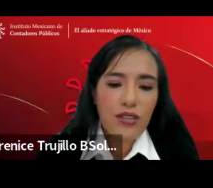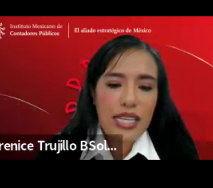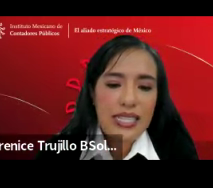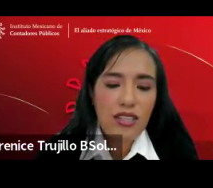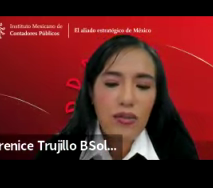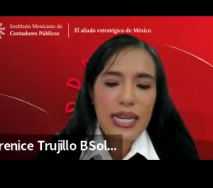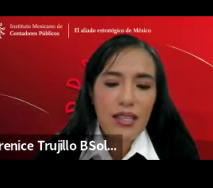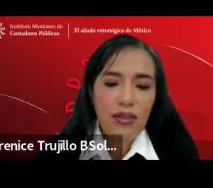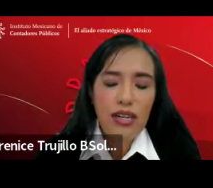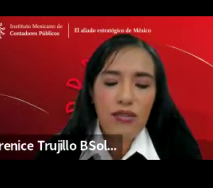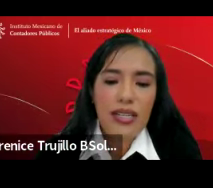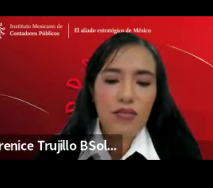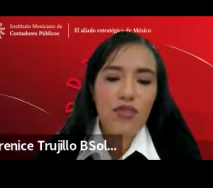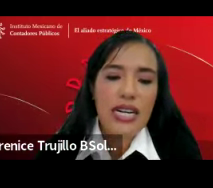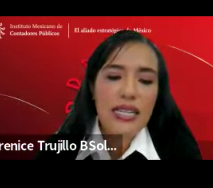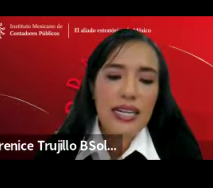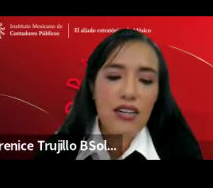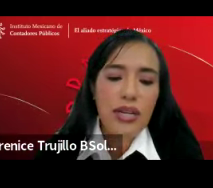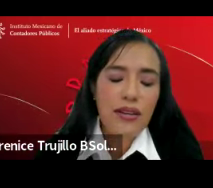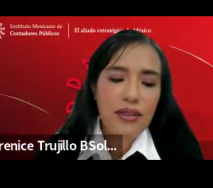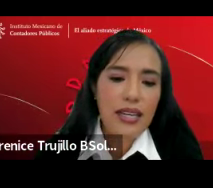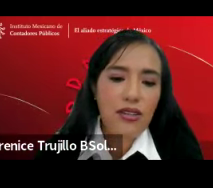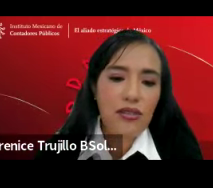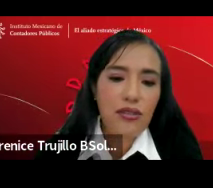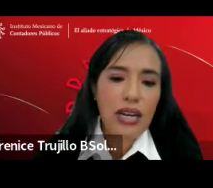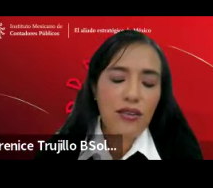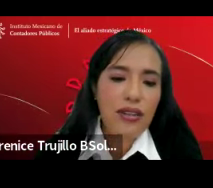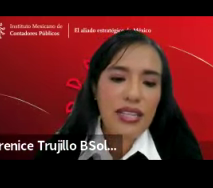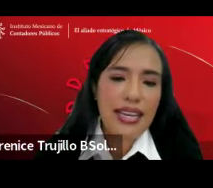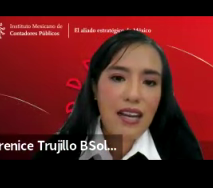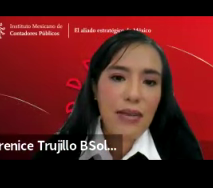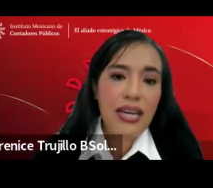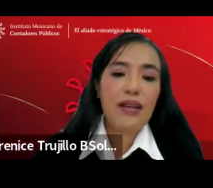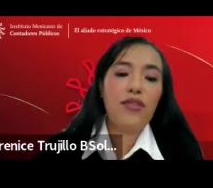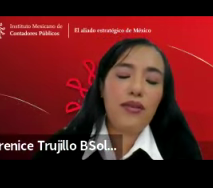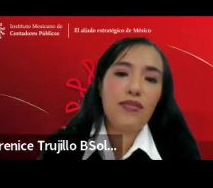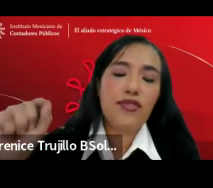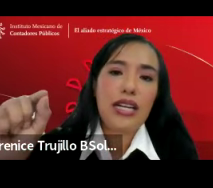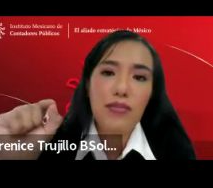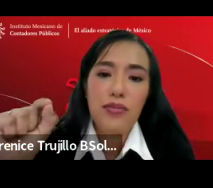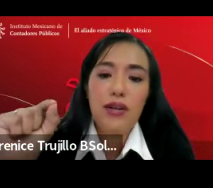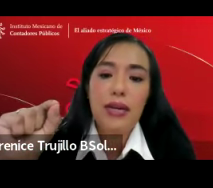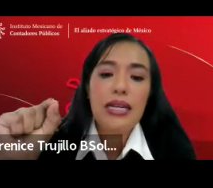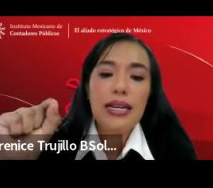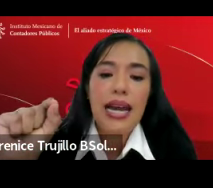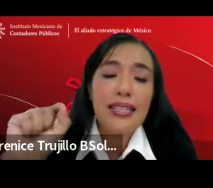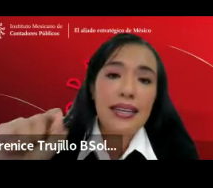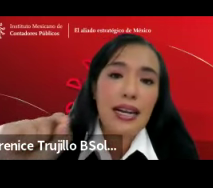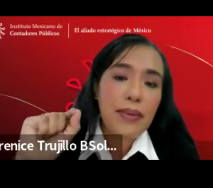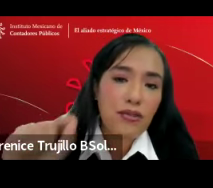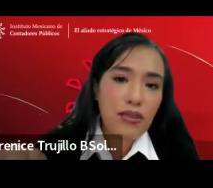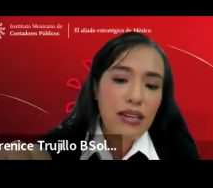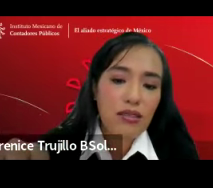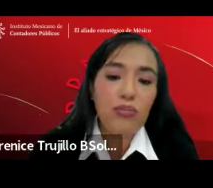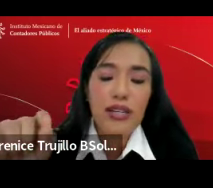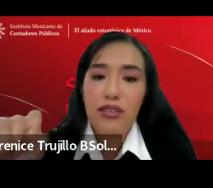Luego dice, buenos días, ¿es obligatorio que los clientes morales tengan un beneficiario controlador? Dice Alma. Volvemos a lo mismo, Alma. Hazte